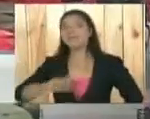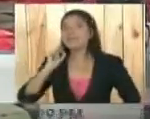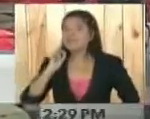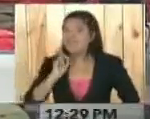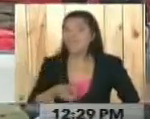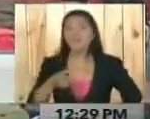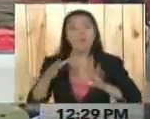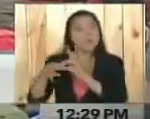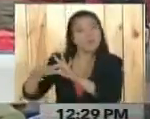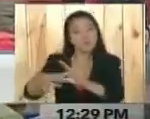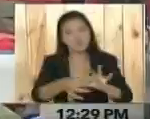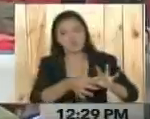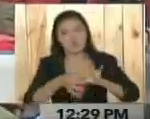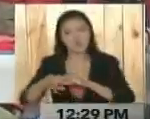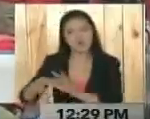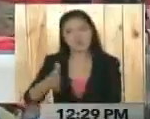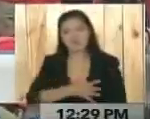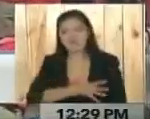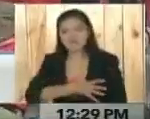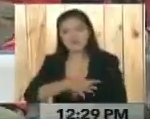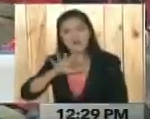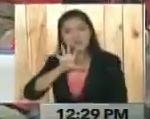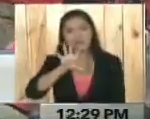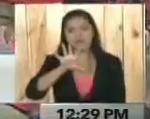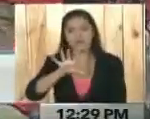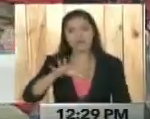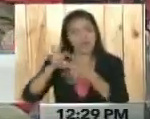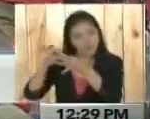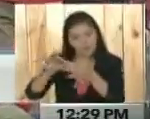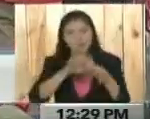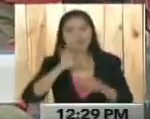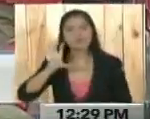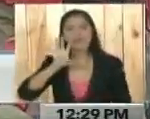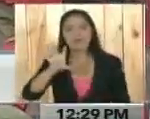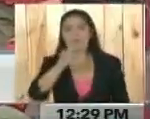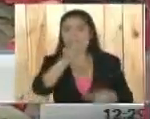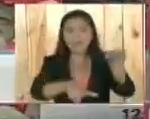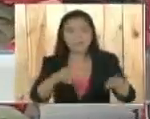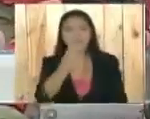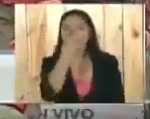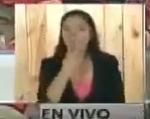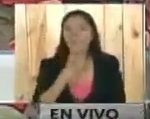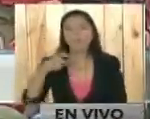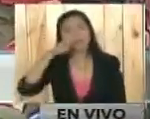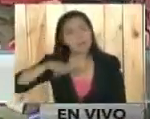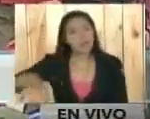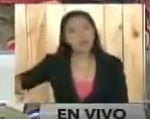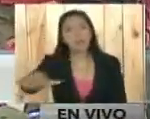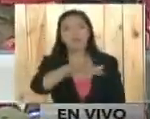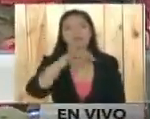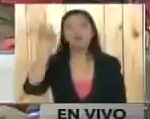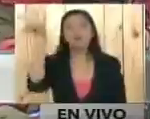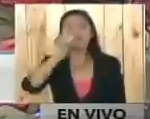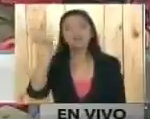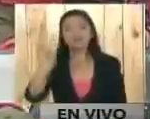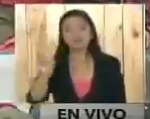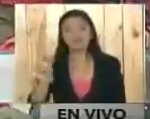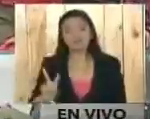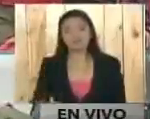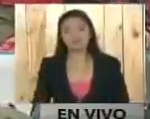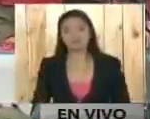la unión patriótica, la unión de la patria, la unión de los pobres, de los pueblos de Venezuela.